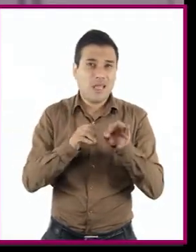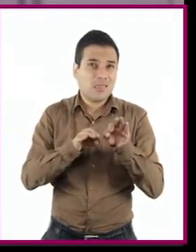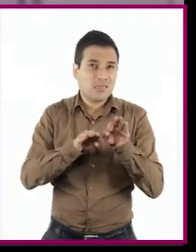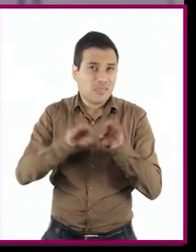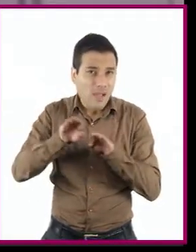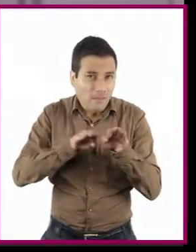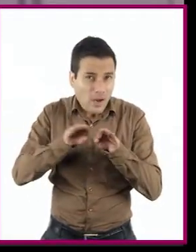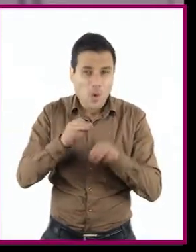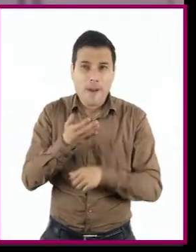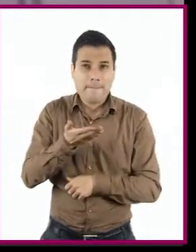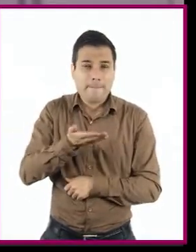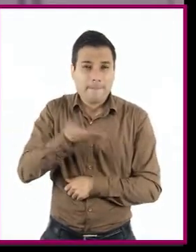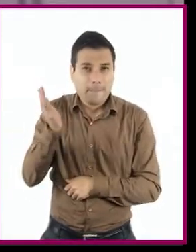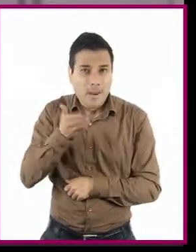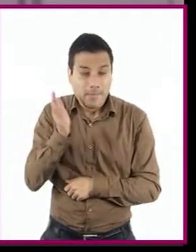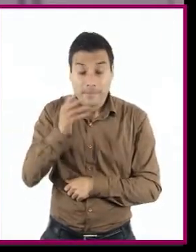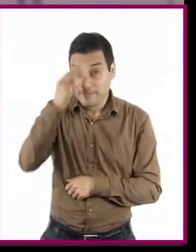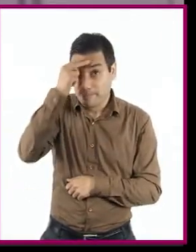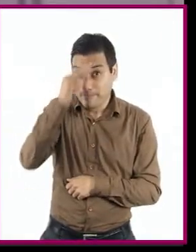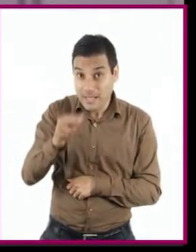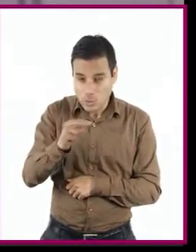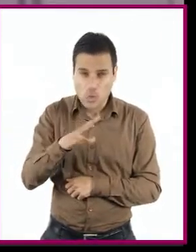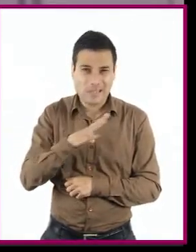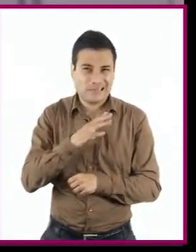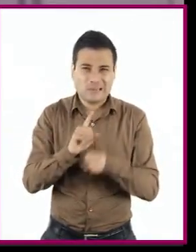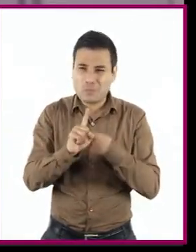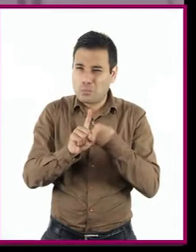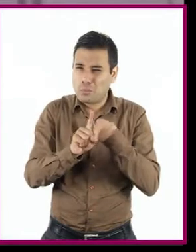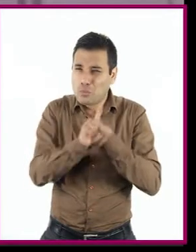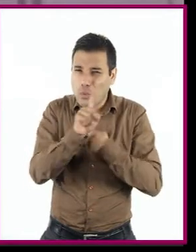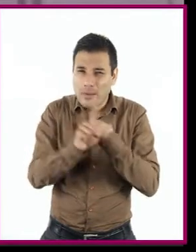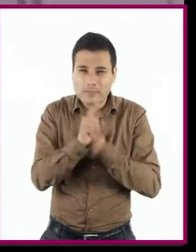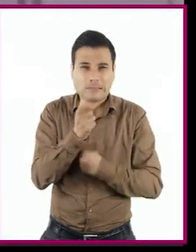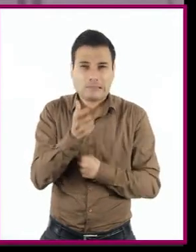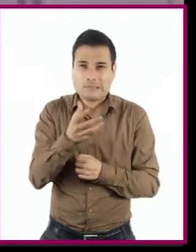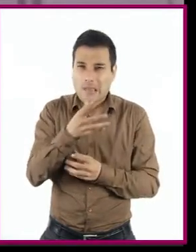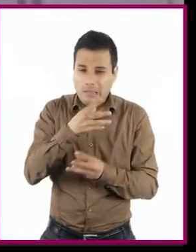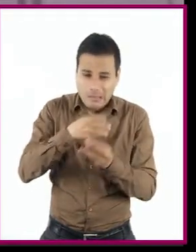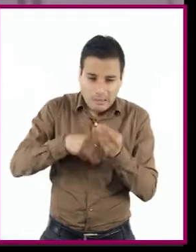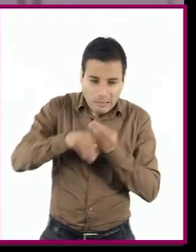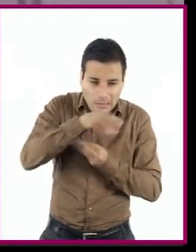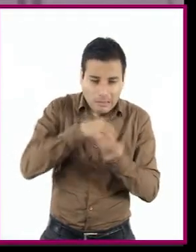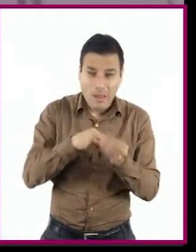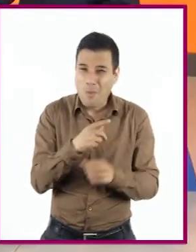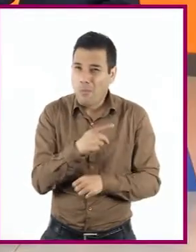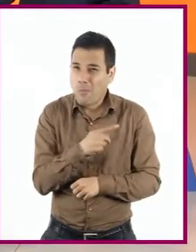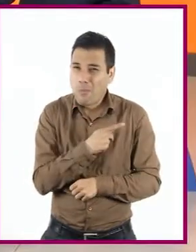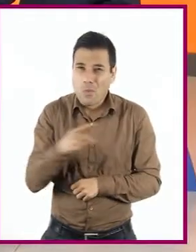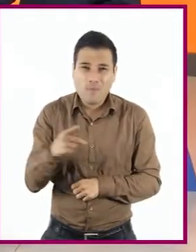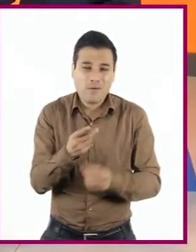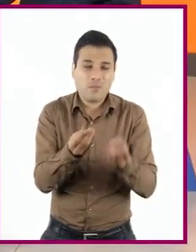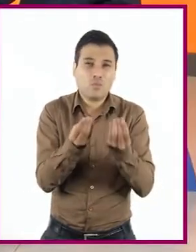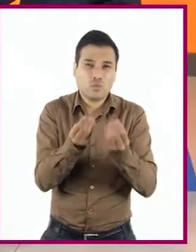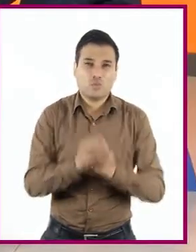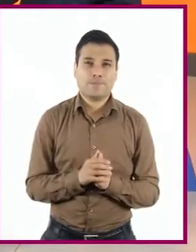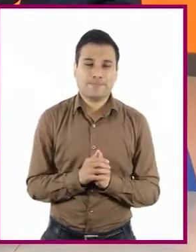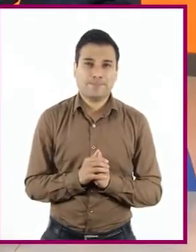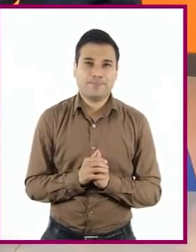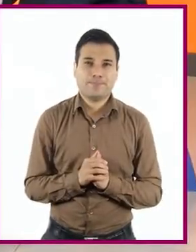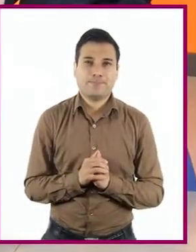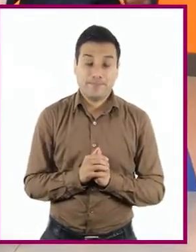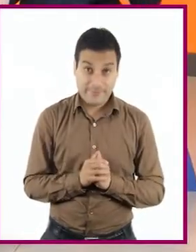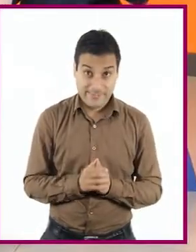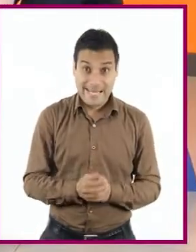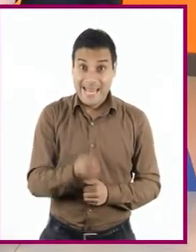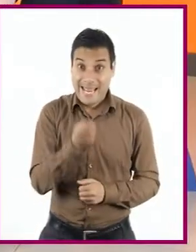desempleo. México estaba muy endeudado y había bastante pobreza para entonces. Ese